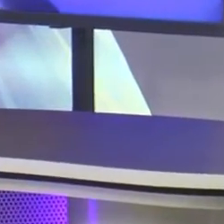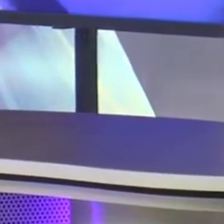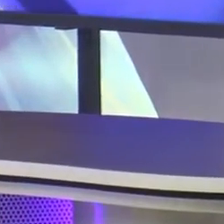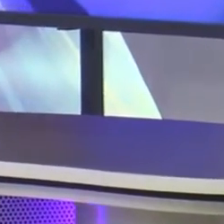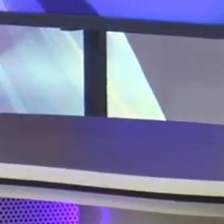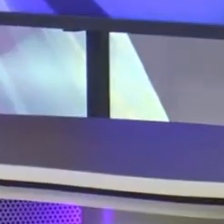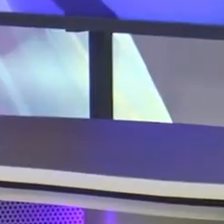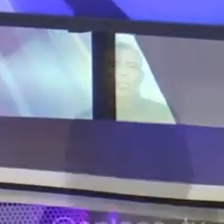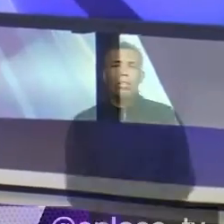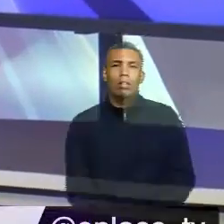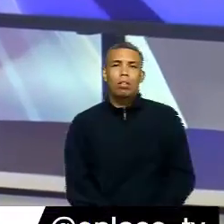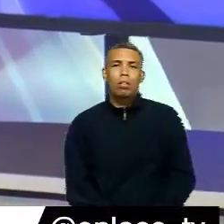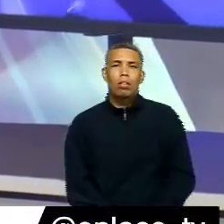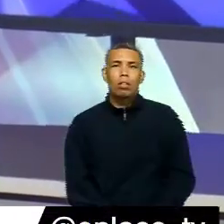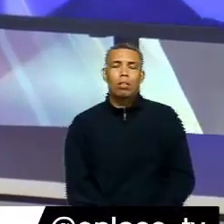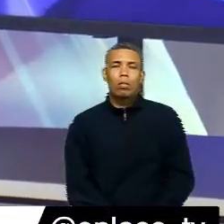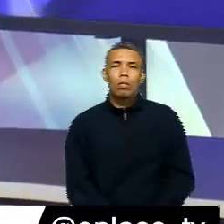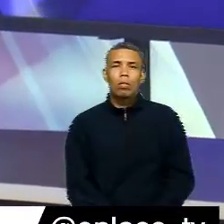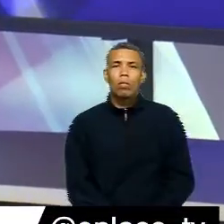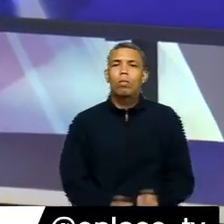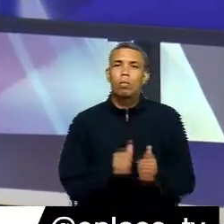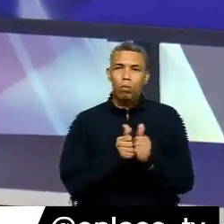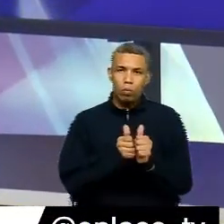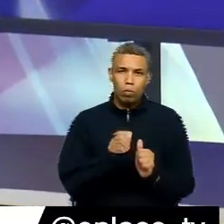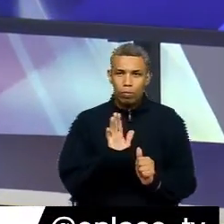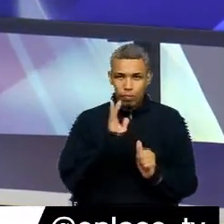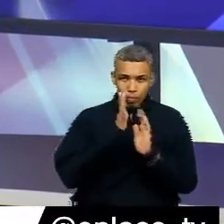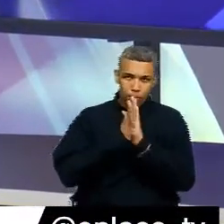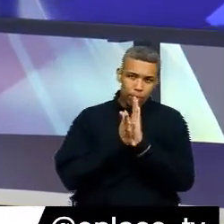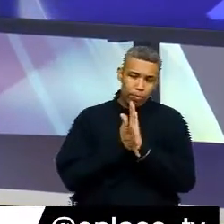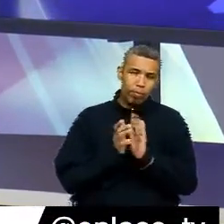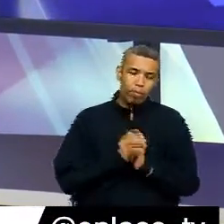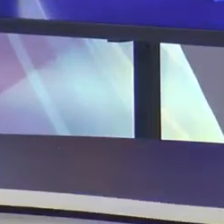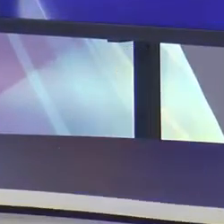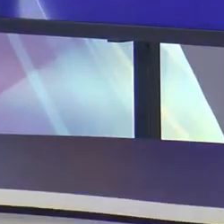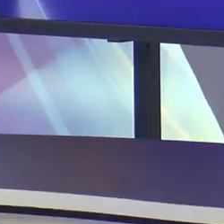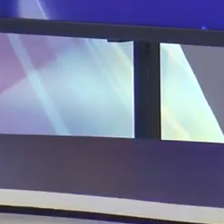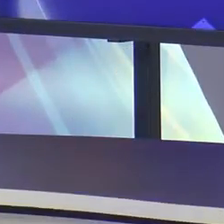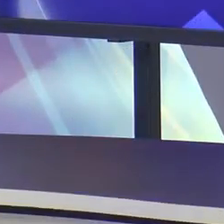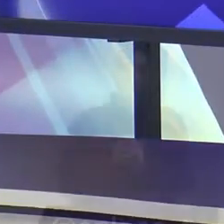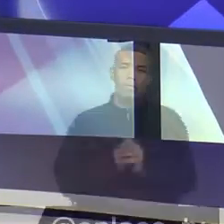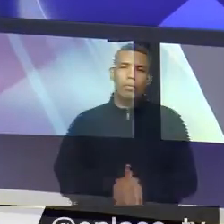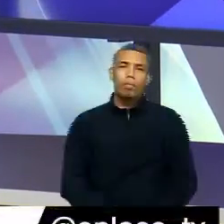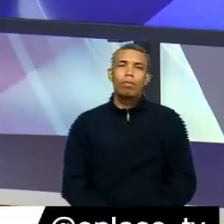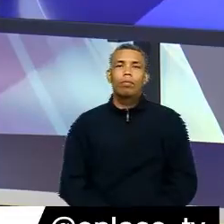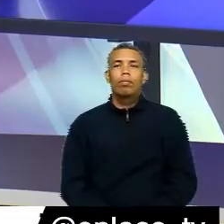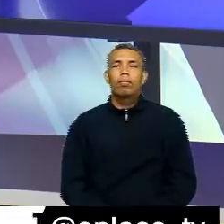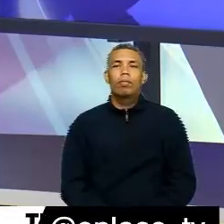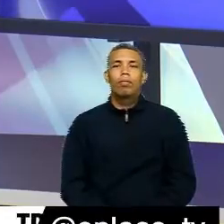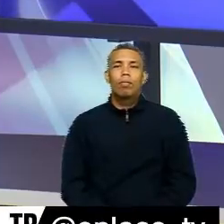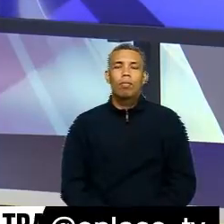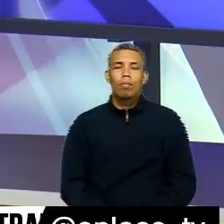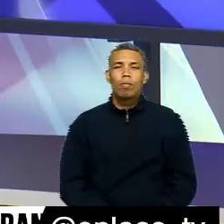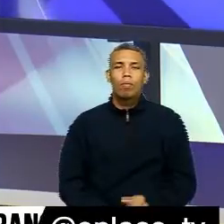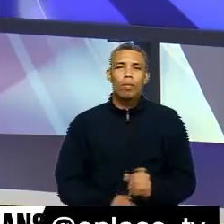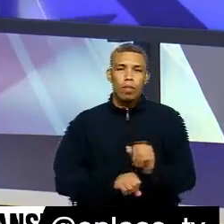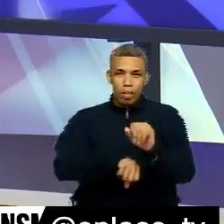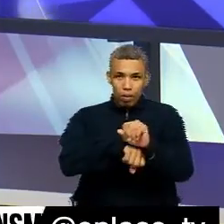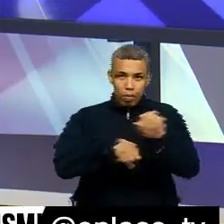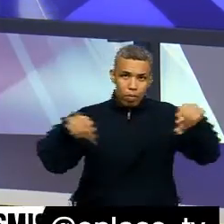Momento de continuar con información deportiva. Llegó a su final el torneo de minifútbol infantil del barrio Los Pinos. El comité organizador entregó un balance